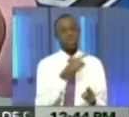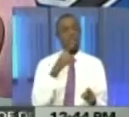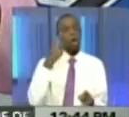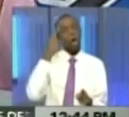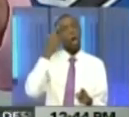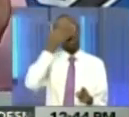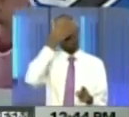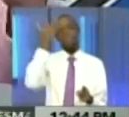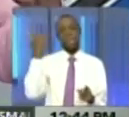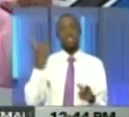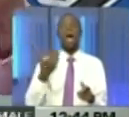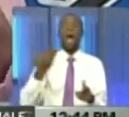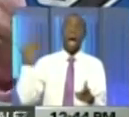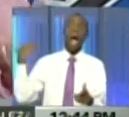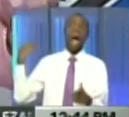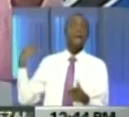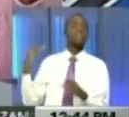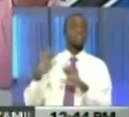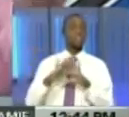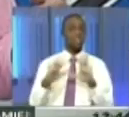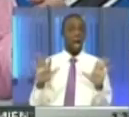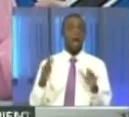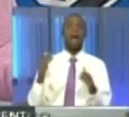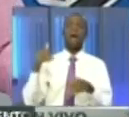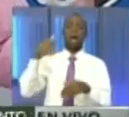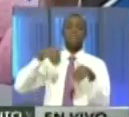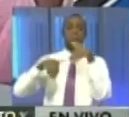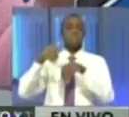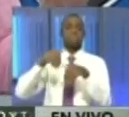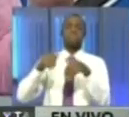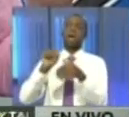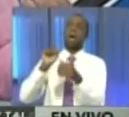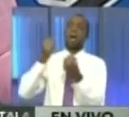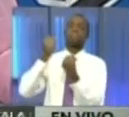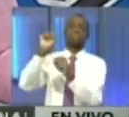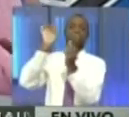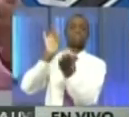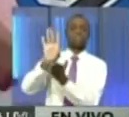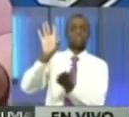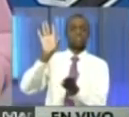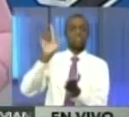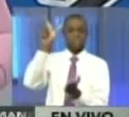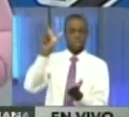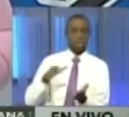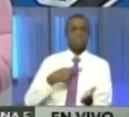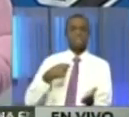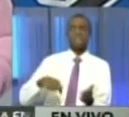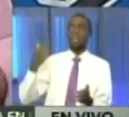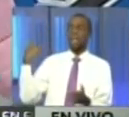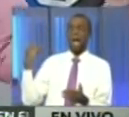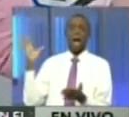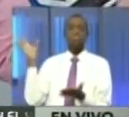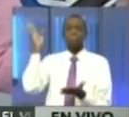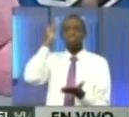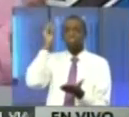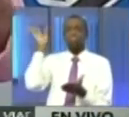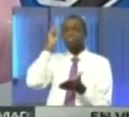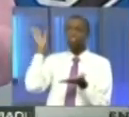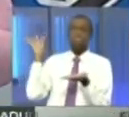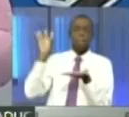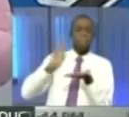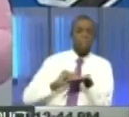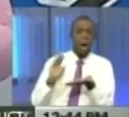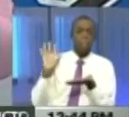hemos tenido otros referendos revocatorios, que es una experiencia que ya está acumulada y que el Consejo Nacional Electoral se ha